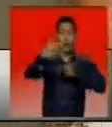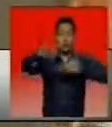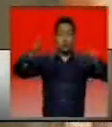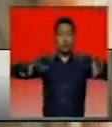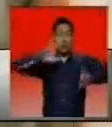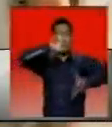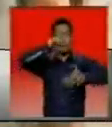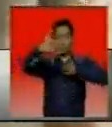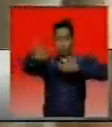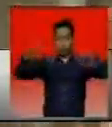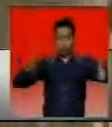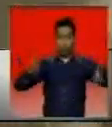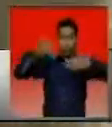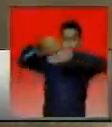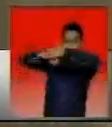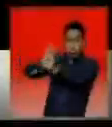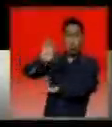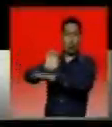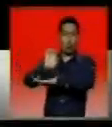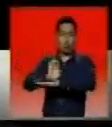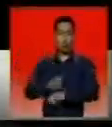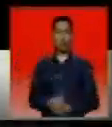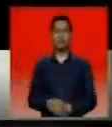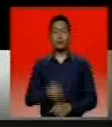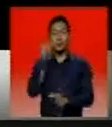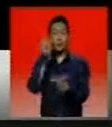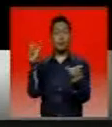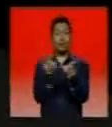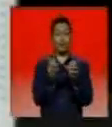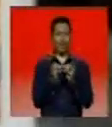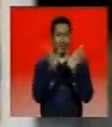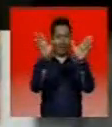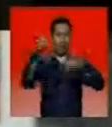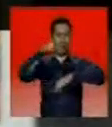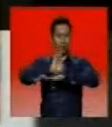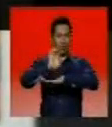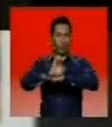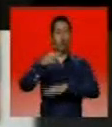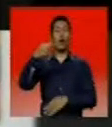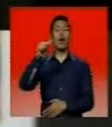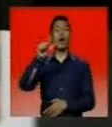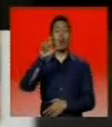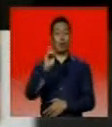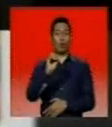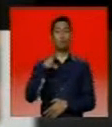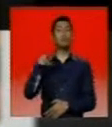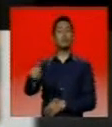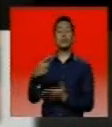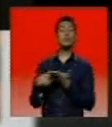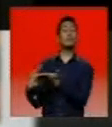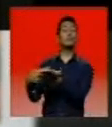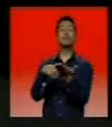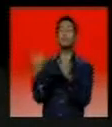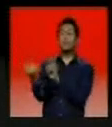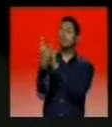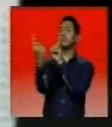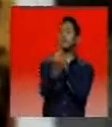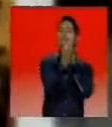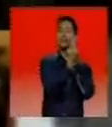OGC ingresó al Ecuador por aduana. El fiscal general del Estado, Galo Chiriboga, se reunió con algunos perjudicados en Madrid